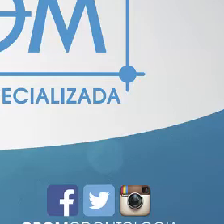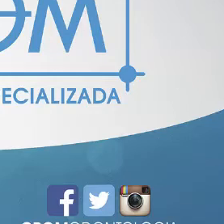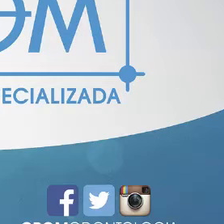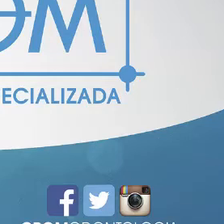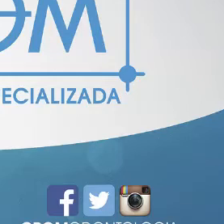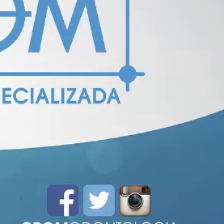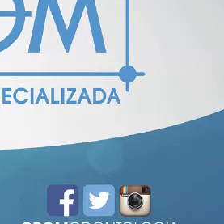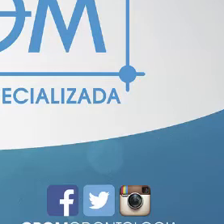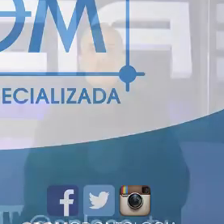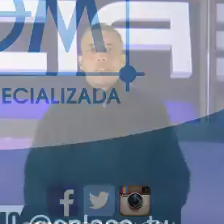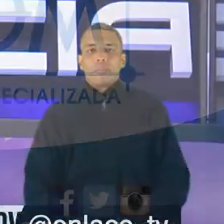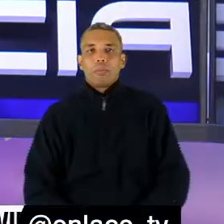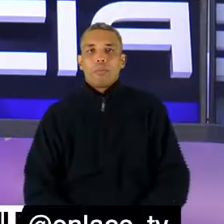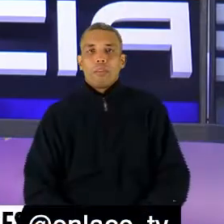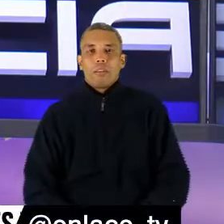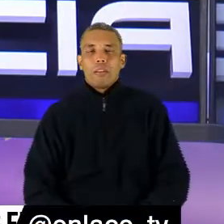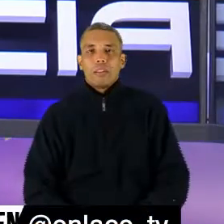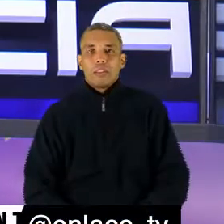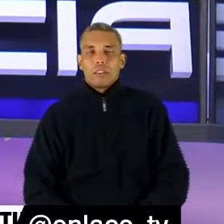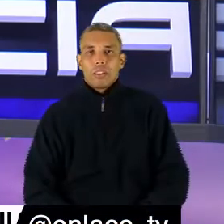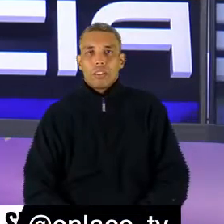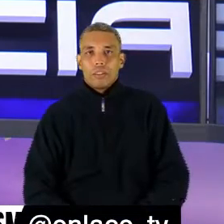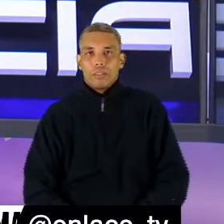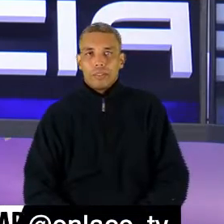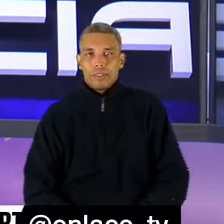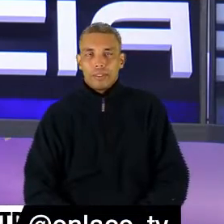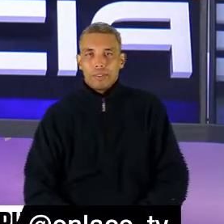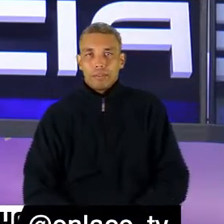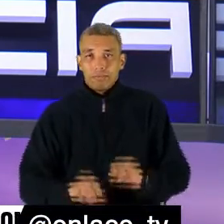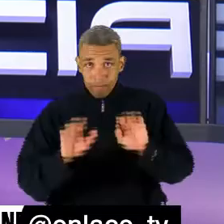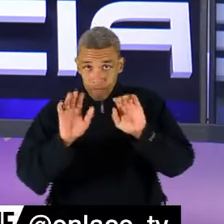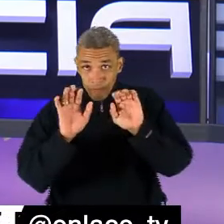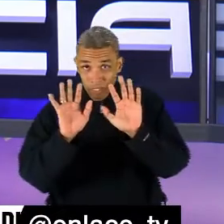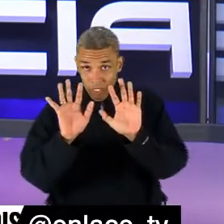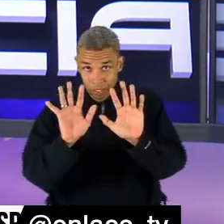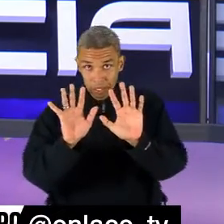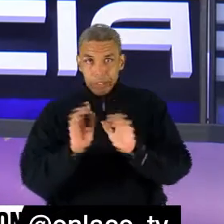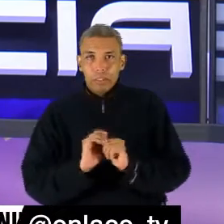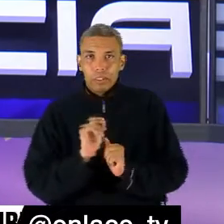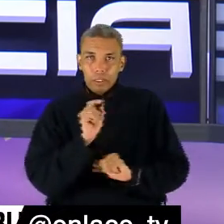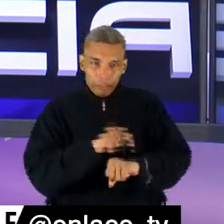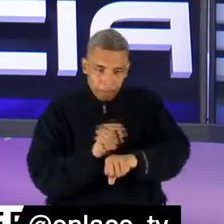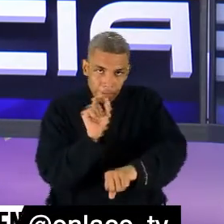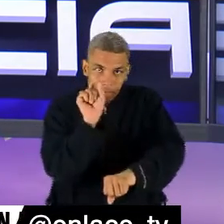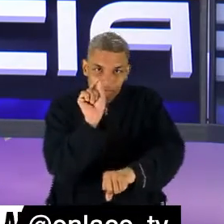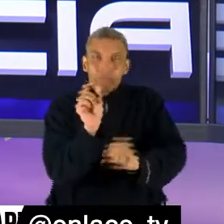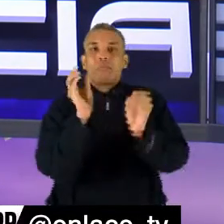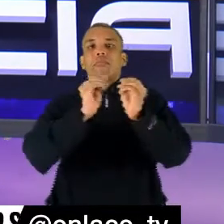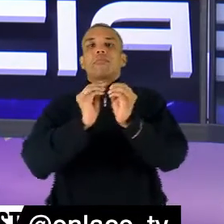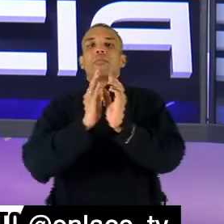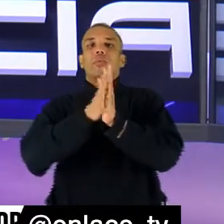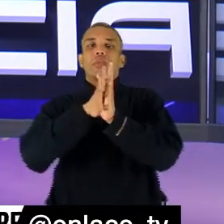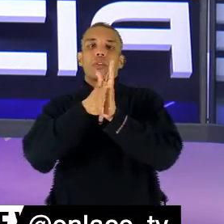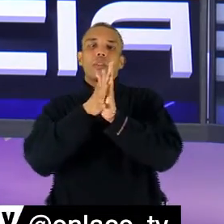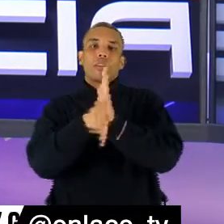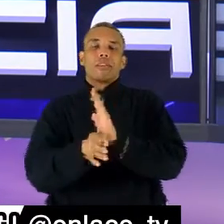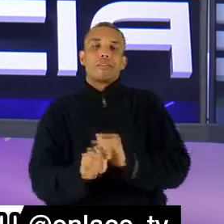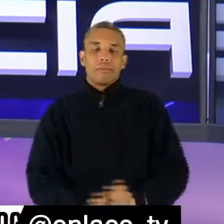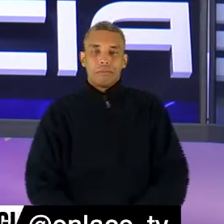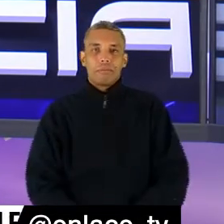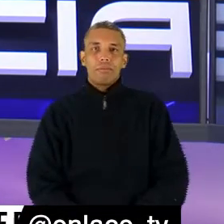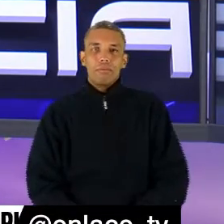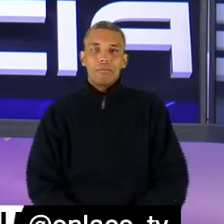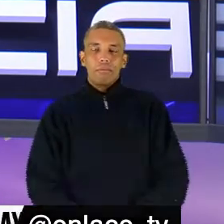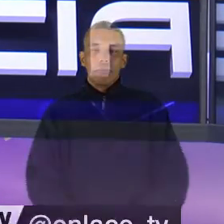Bermeja. Es el momento de una pausa en el noticiero que usted quiere ver en instantes. Los esperamos con más información de su interés en